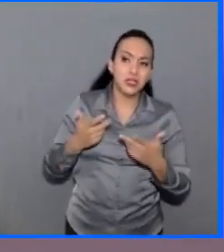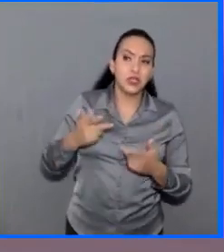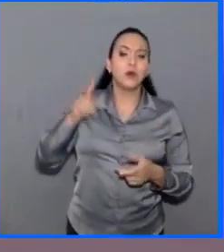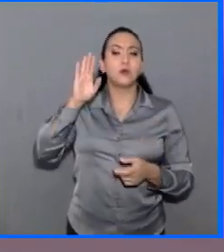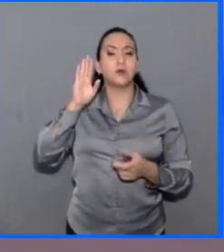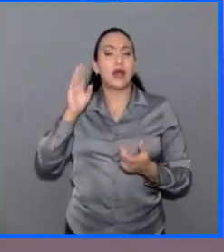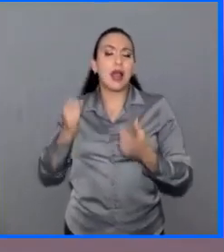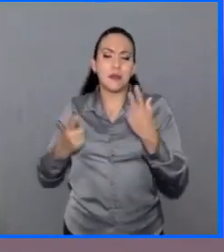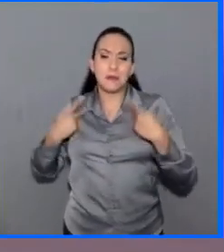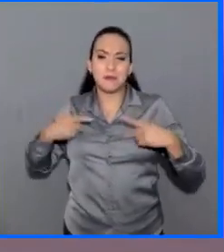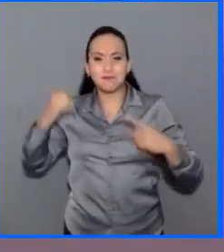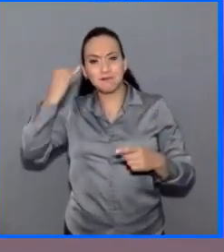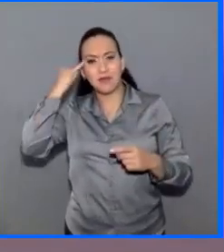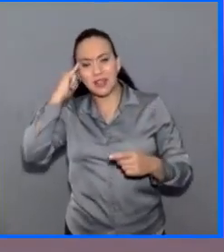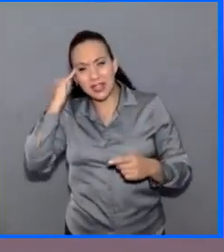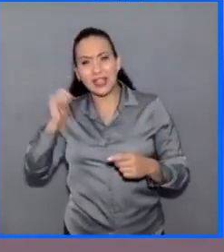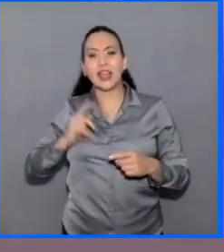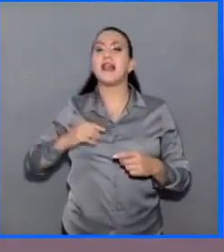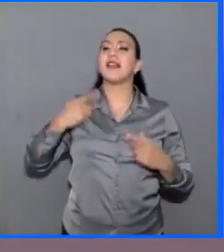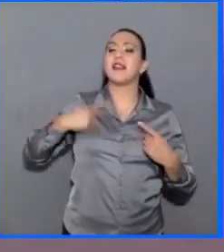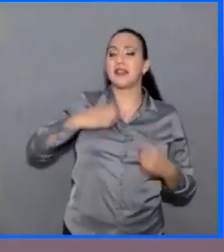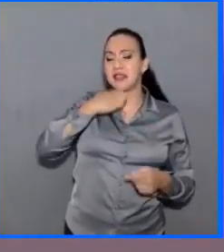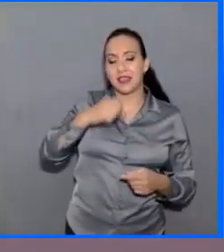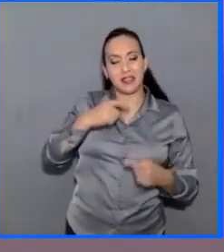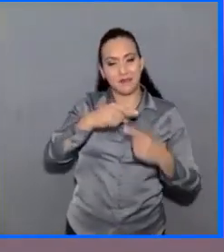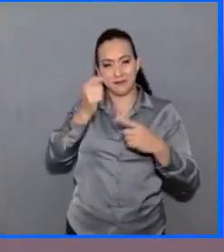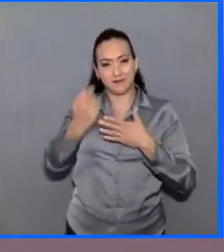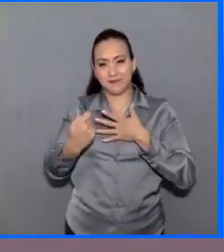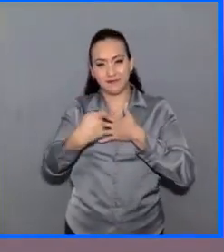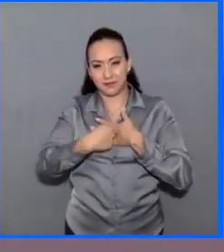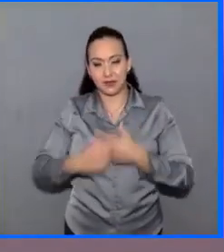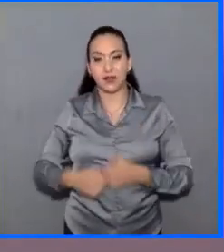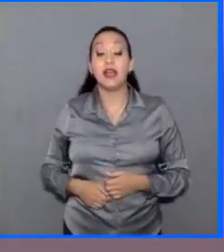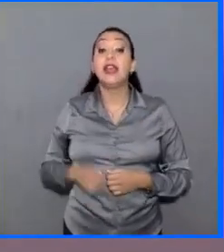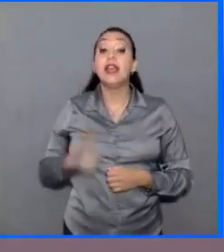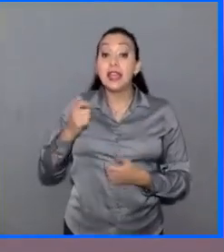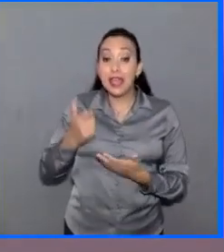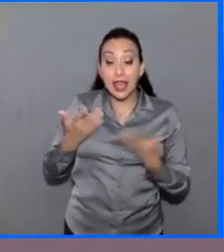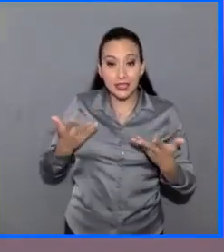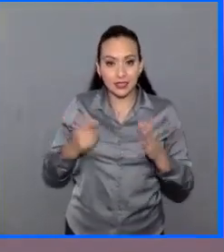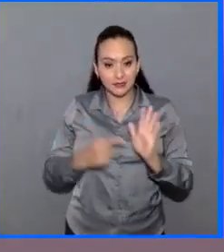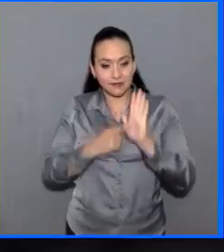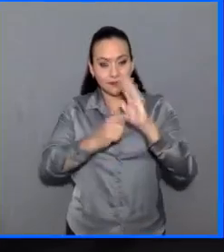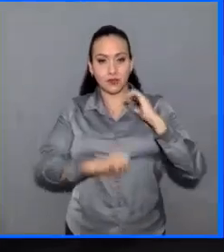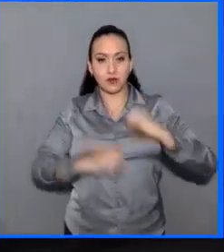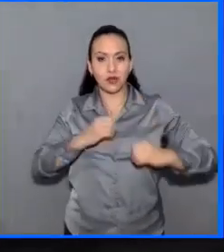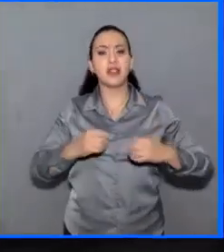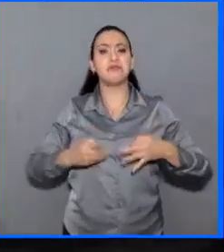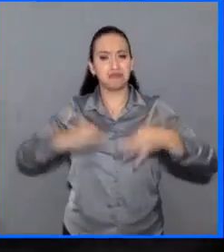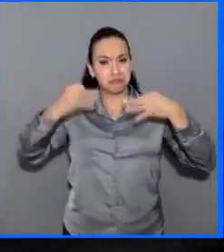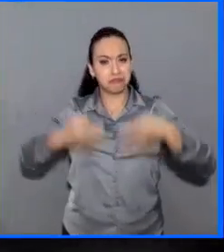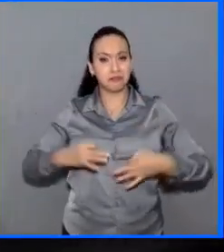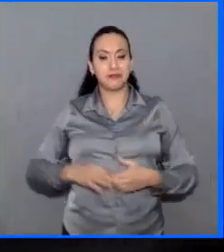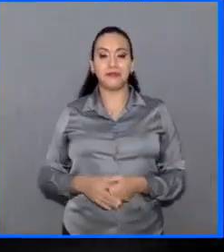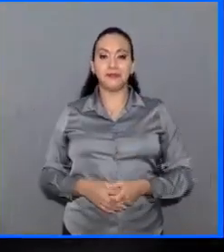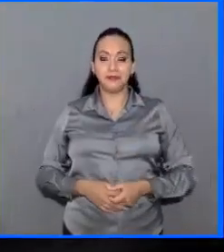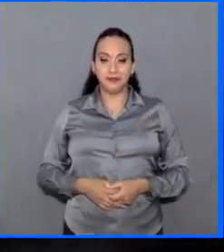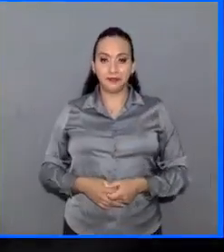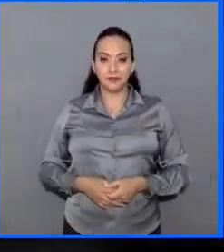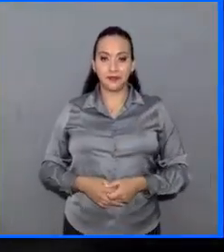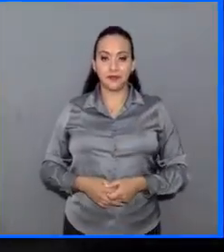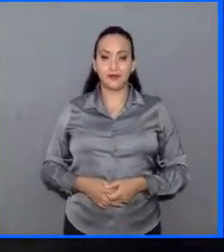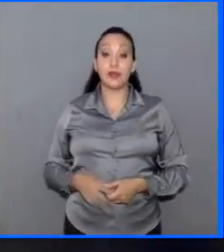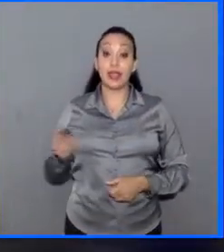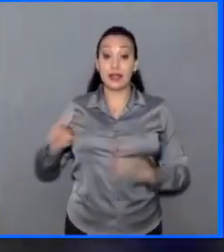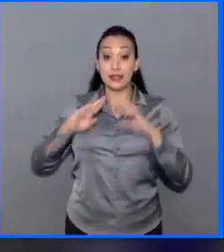fortalecimiento de la transparencia judicial como un pilar de confianza y legitimidad. En esta sesión